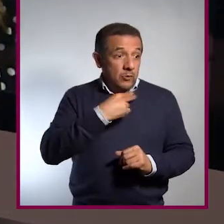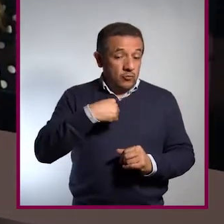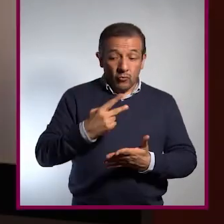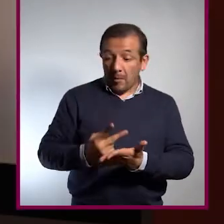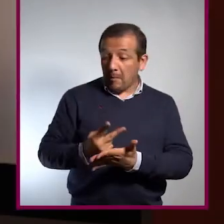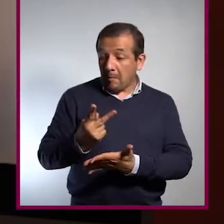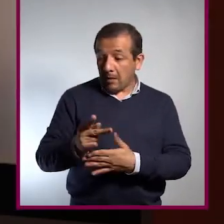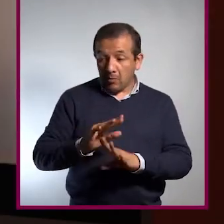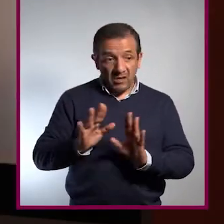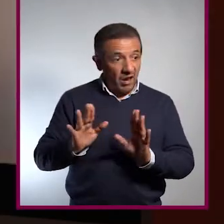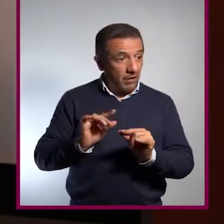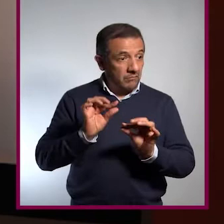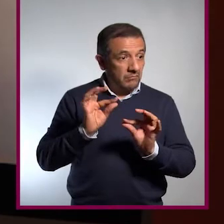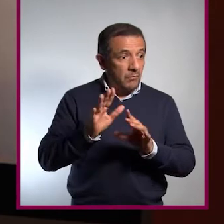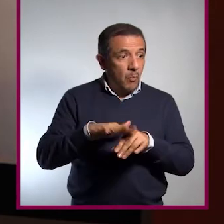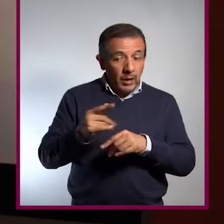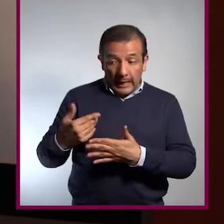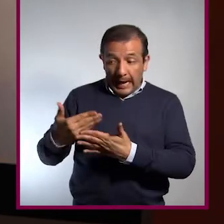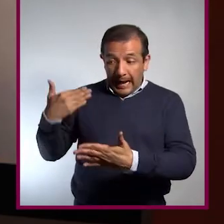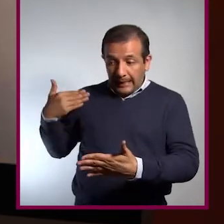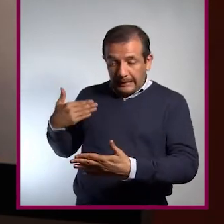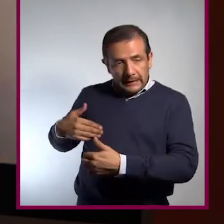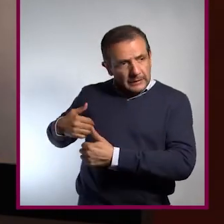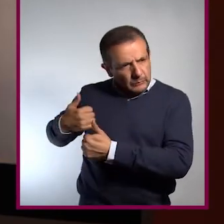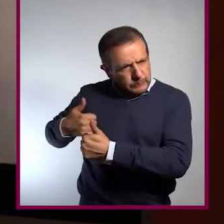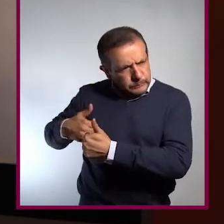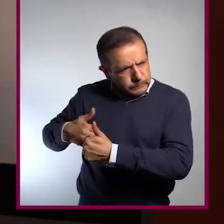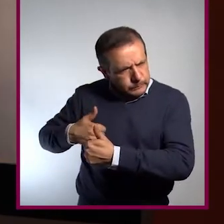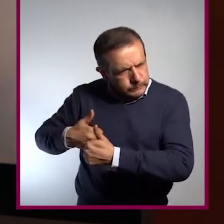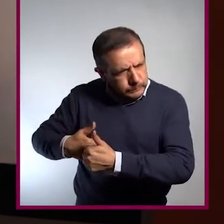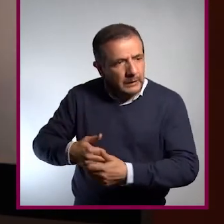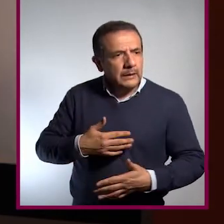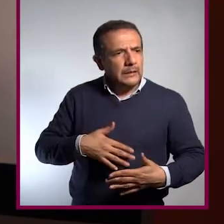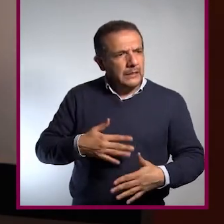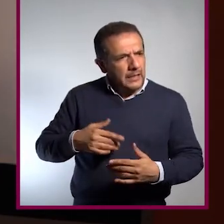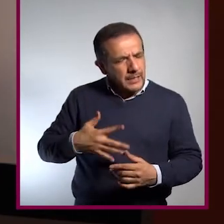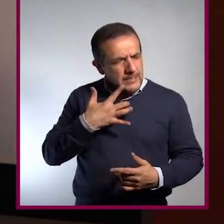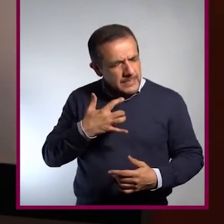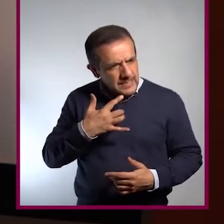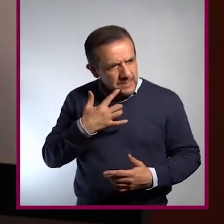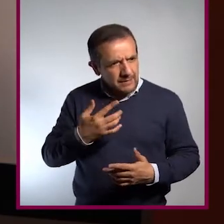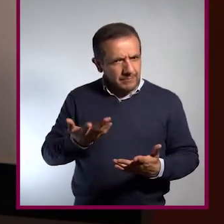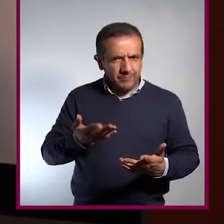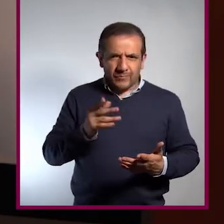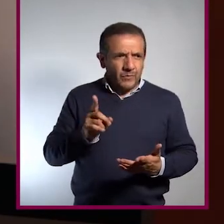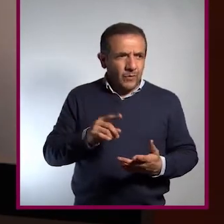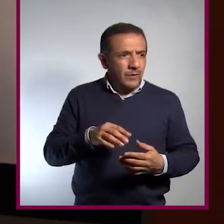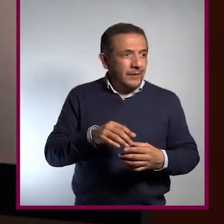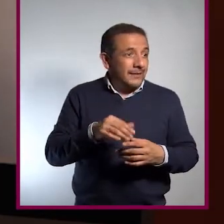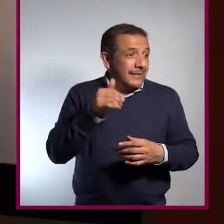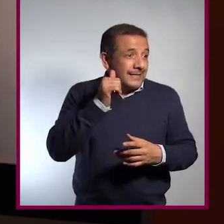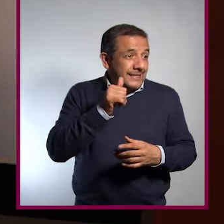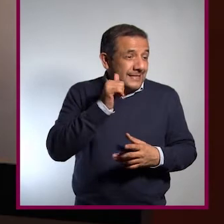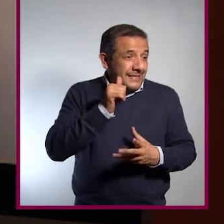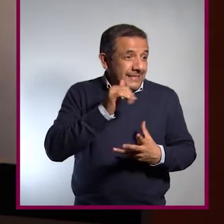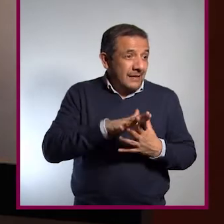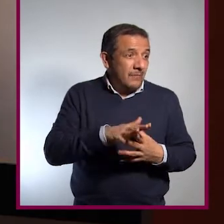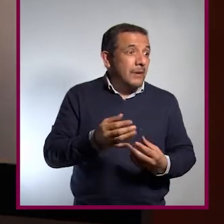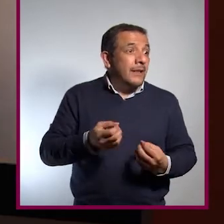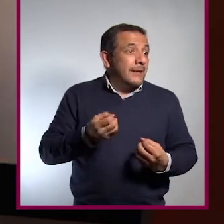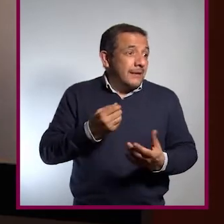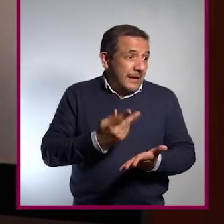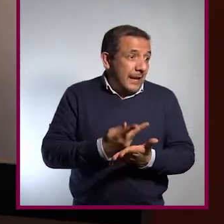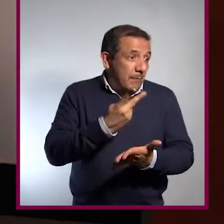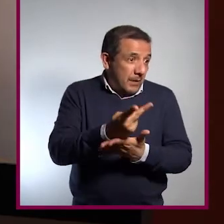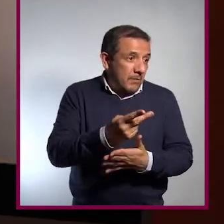el premio por toda la carrera de prestigio que haya tenido un investigador. Es más, tampoco se da por liderazgo científico,